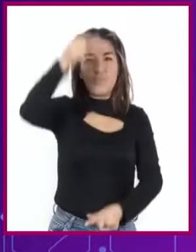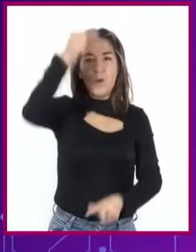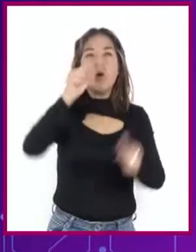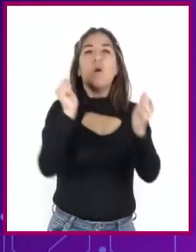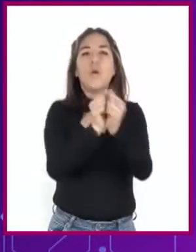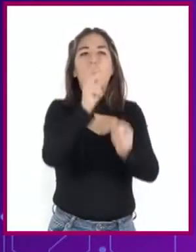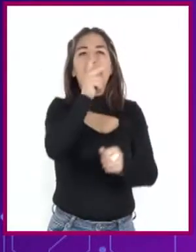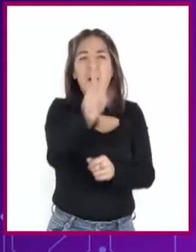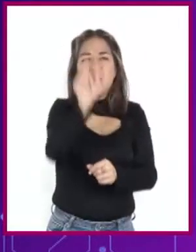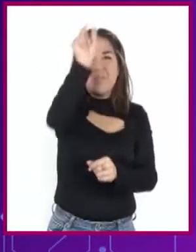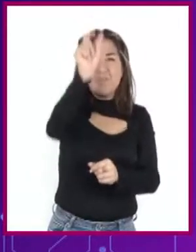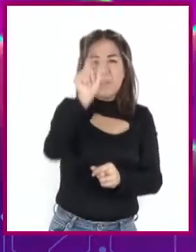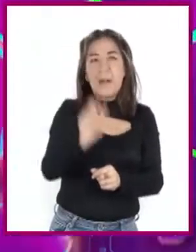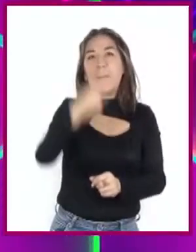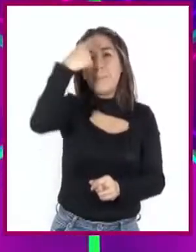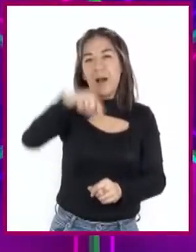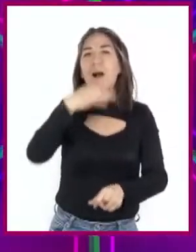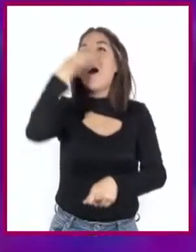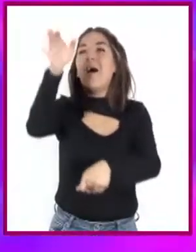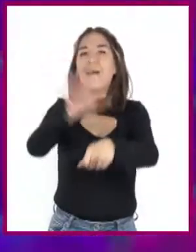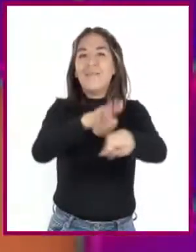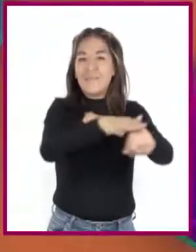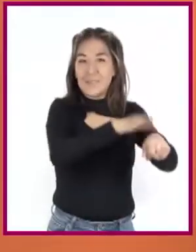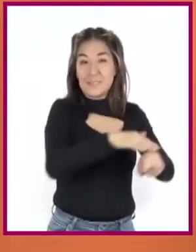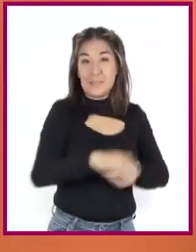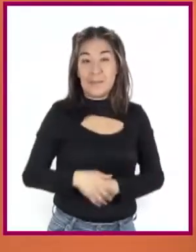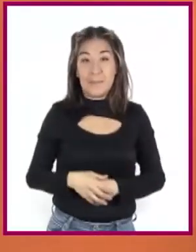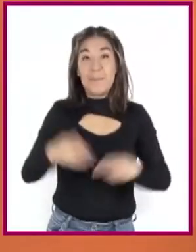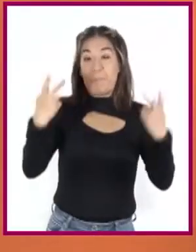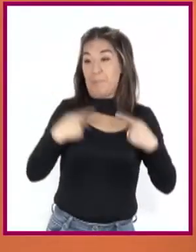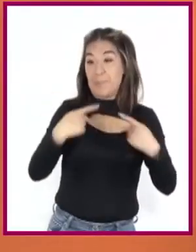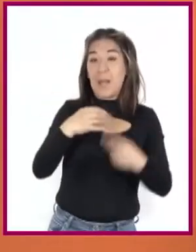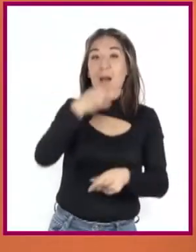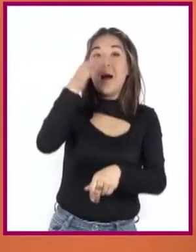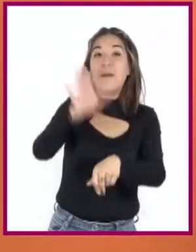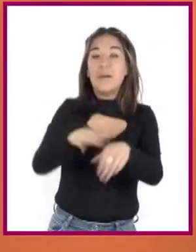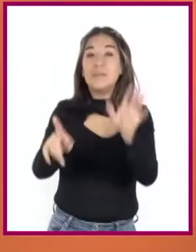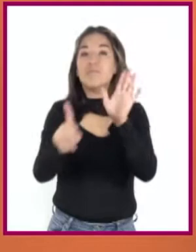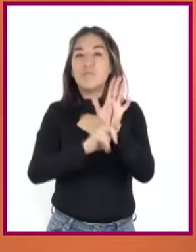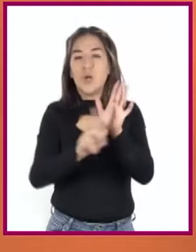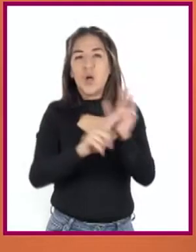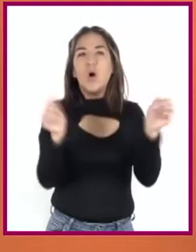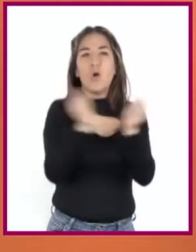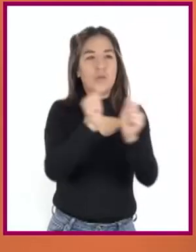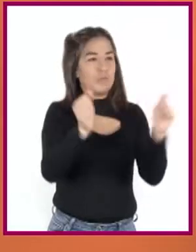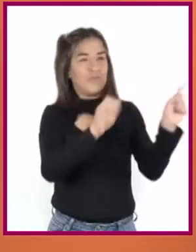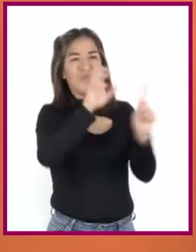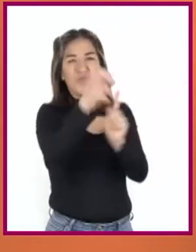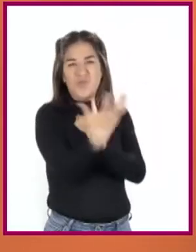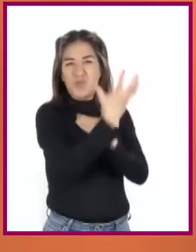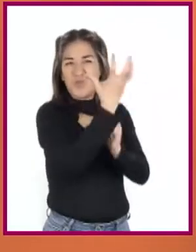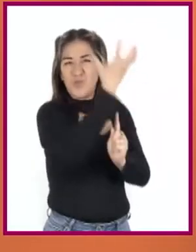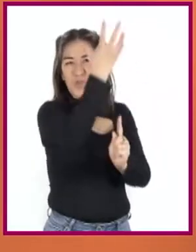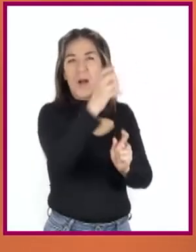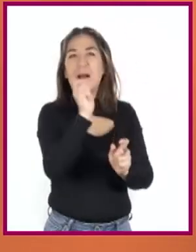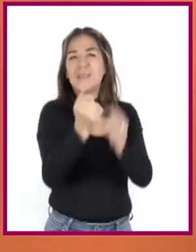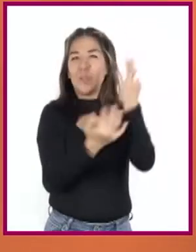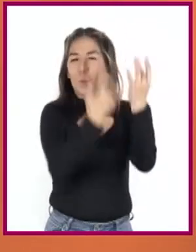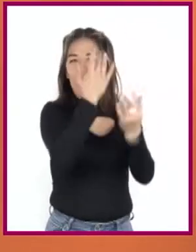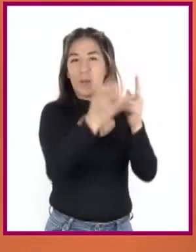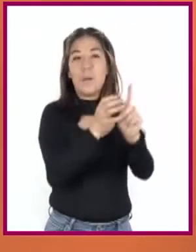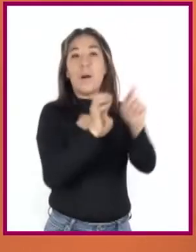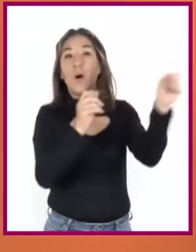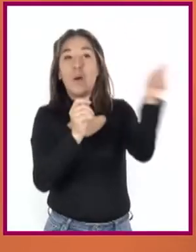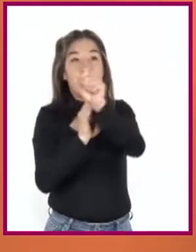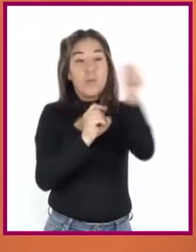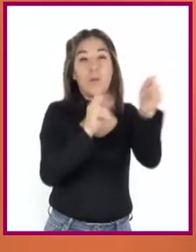se deseaban transmitir. El emisor alertaba al receptor con antorchas al momento en el que ambos debían abrir